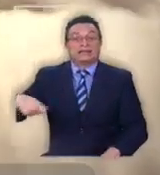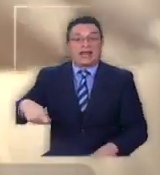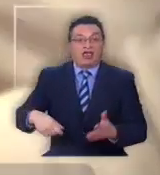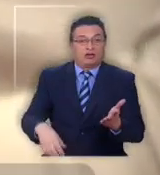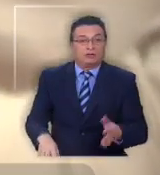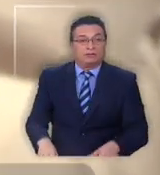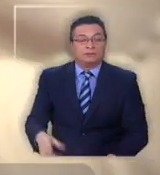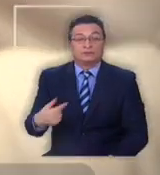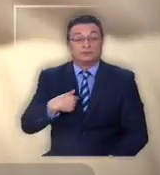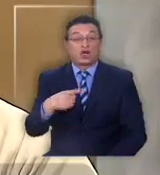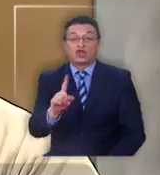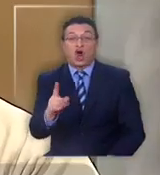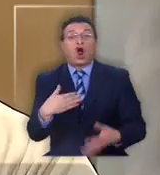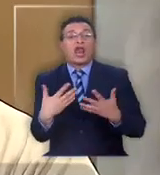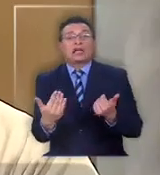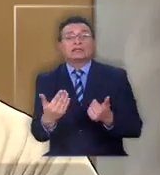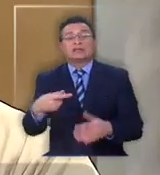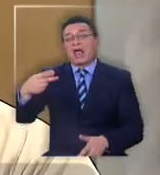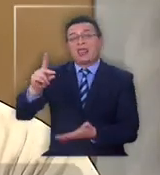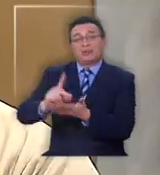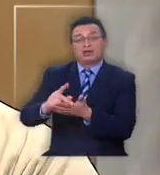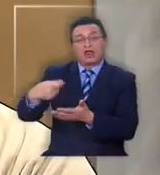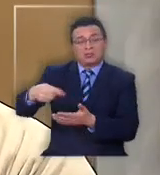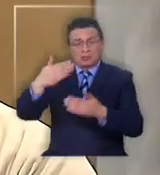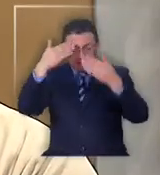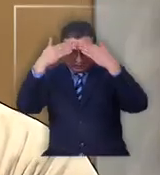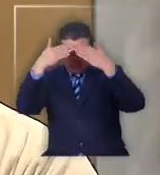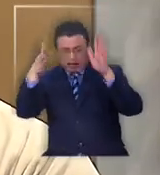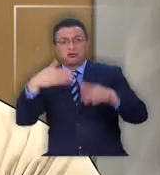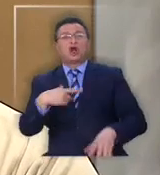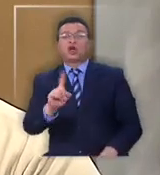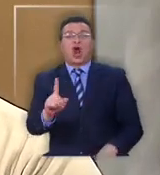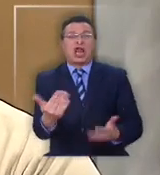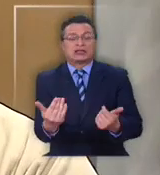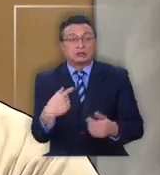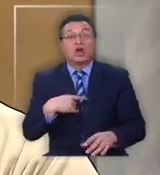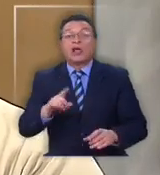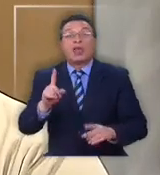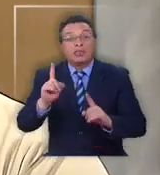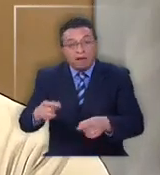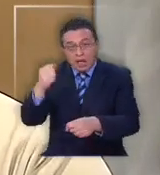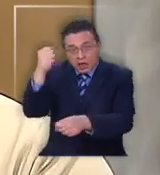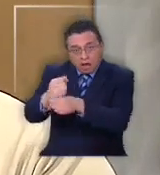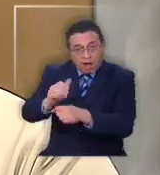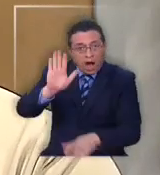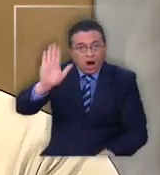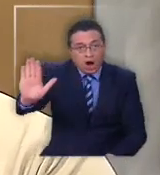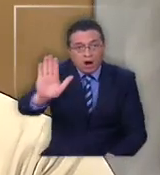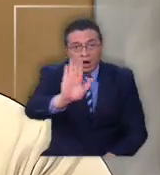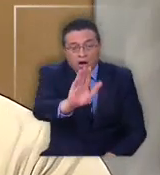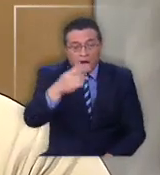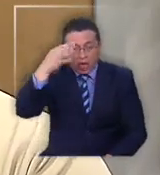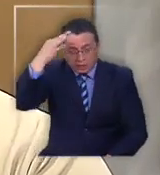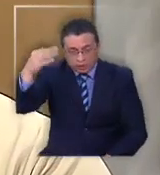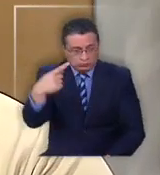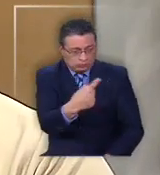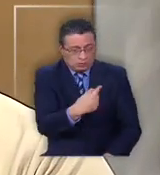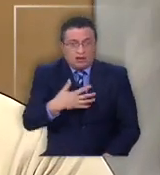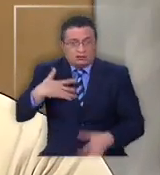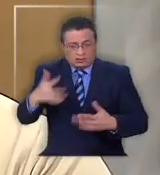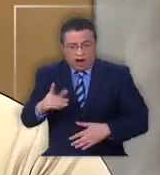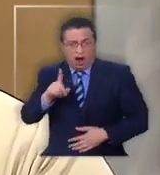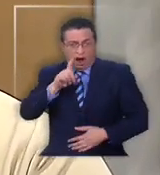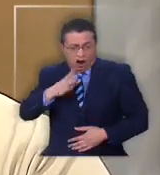No necesito que un diputado o un senador abra su mente. Yo lo que necesito es que haga su trabajo de entender que nosotros ya existimos